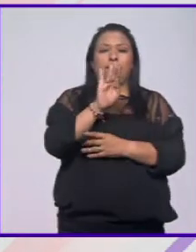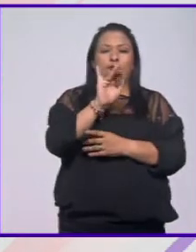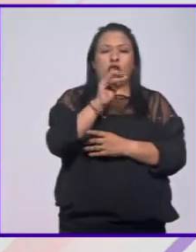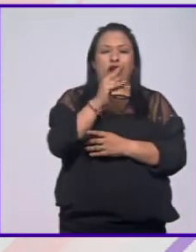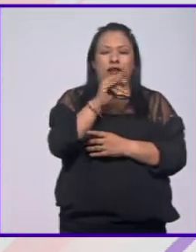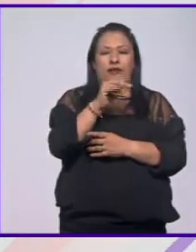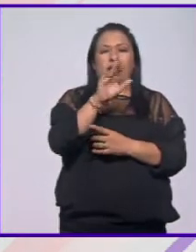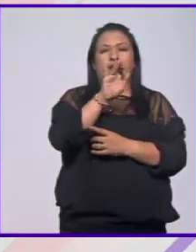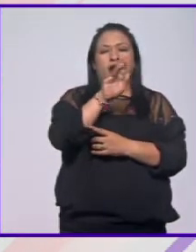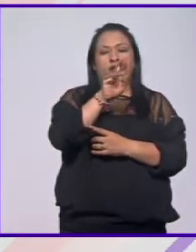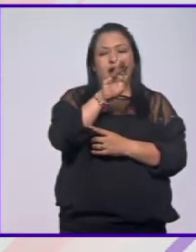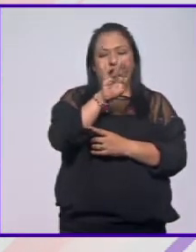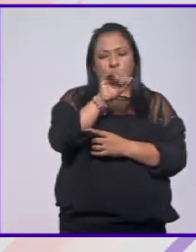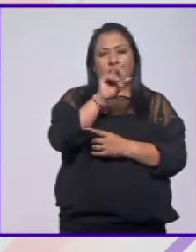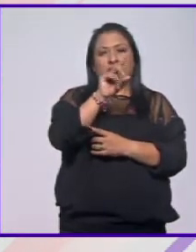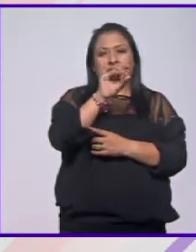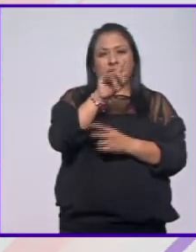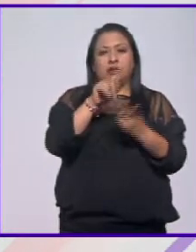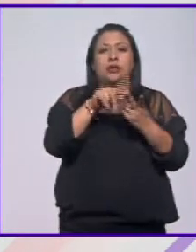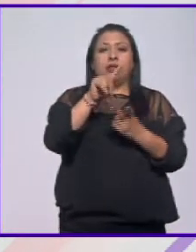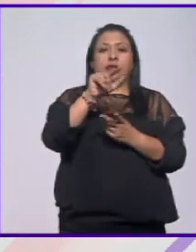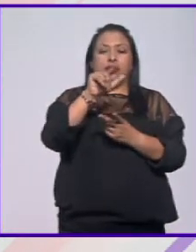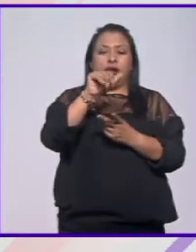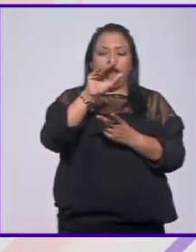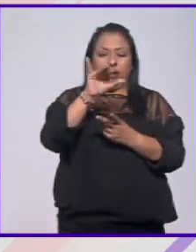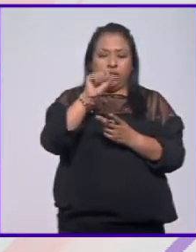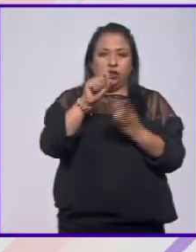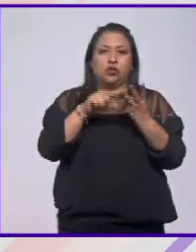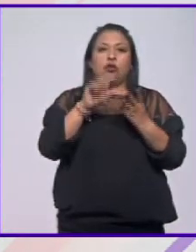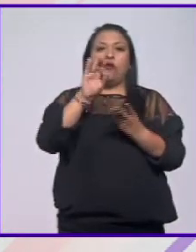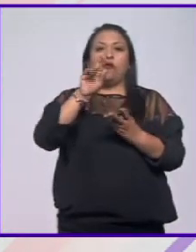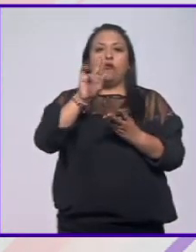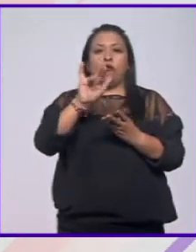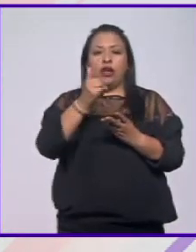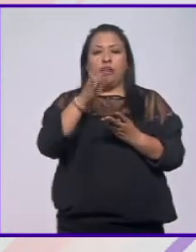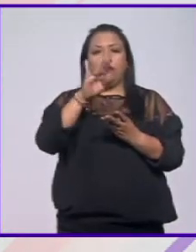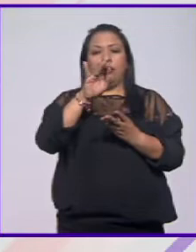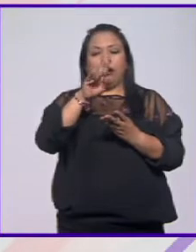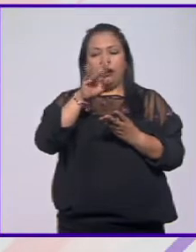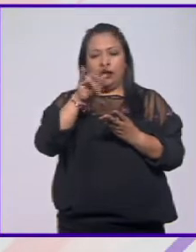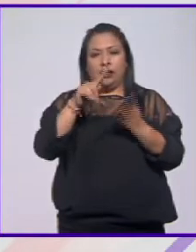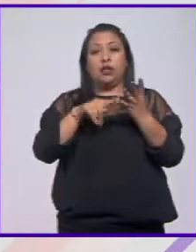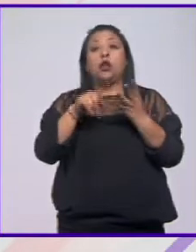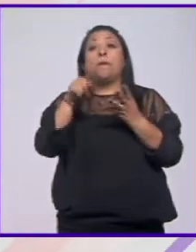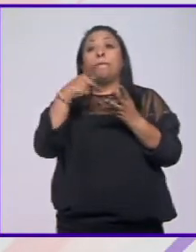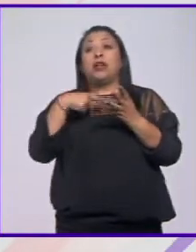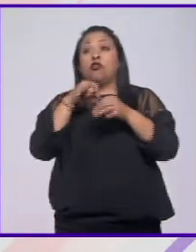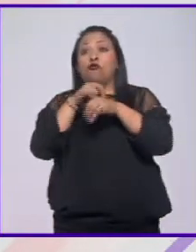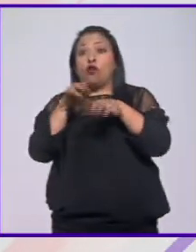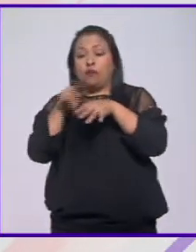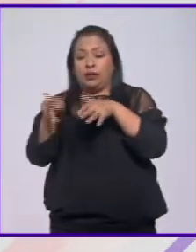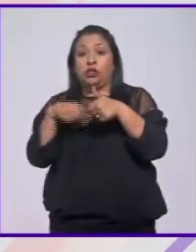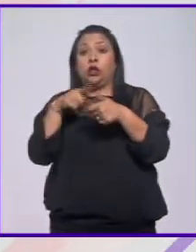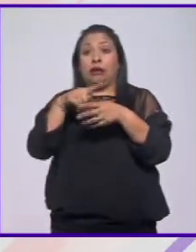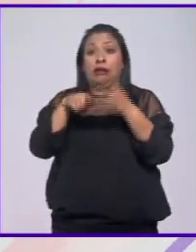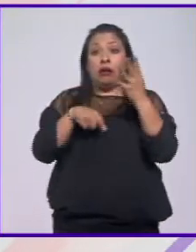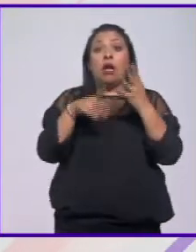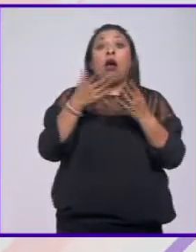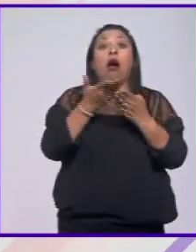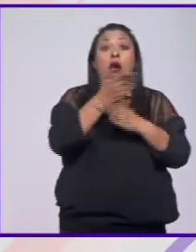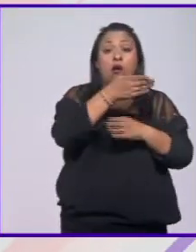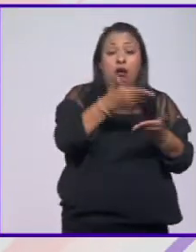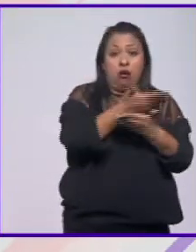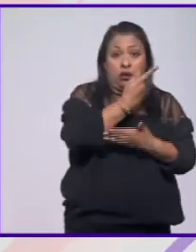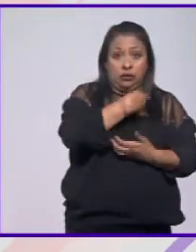de las Casas, de Tatabasco, de Fray Bernardino de Sahagún y sus informantes, que fueron